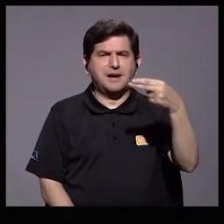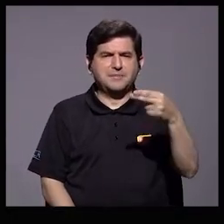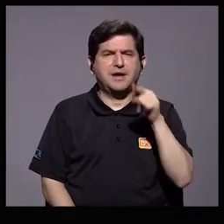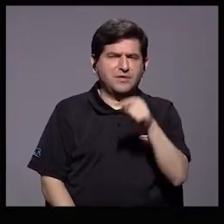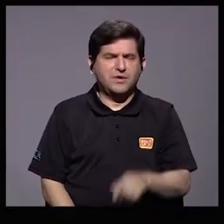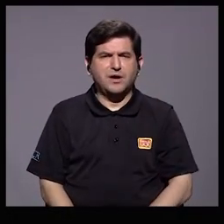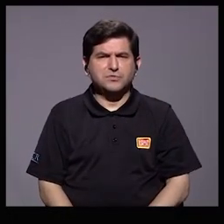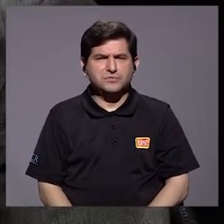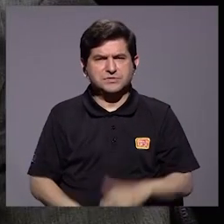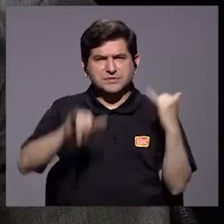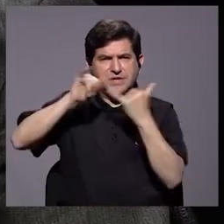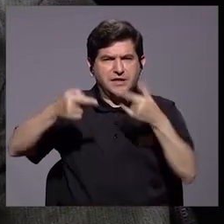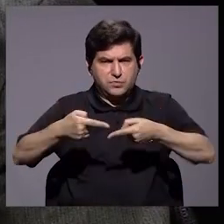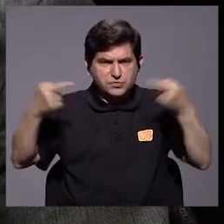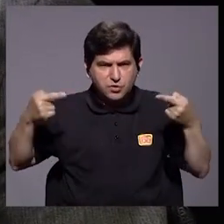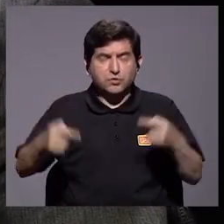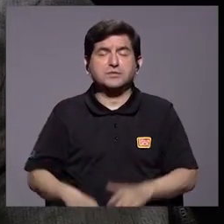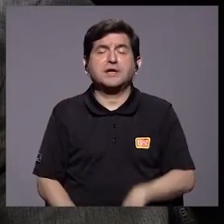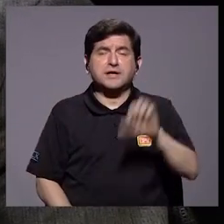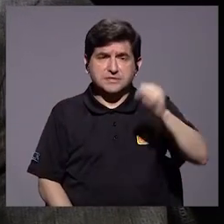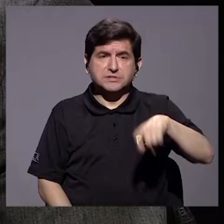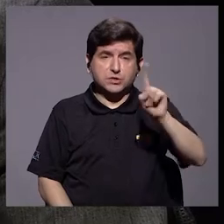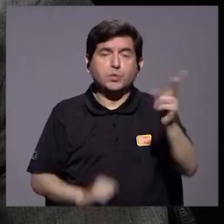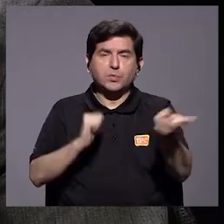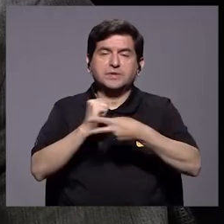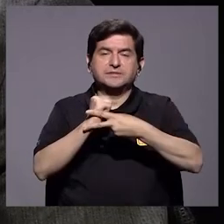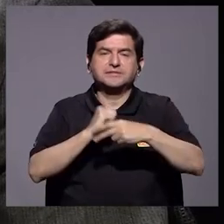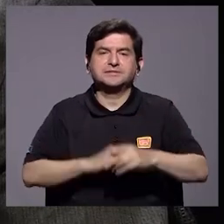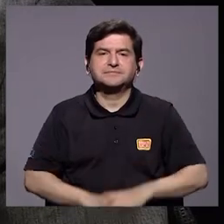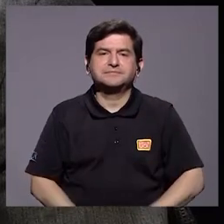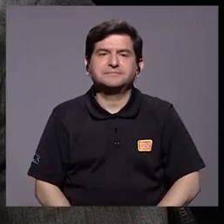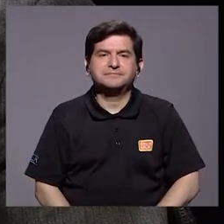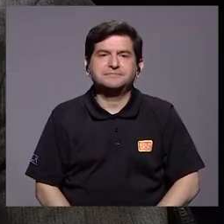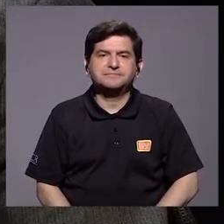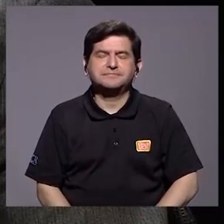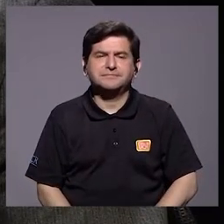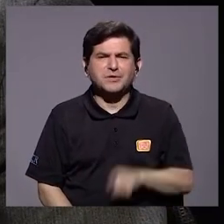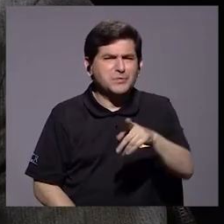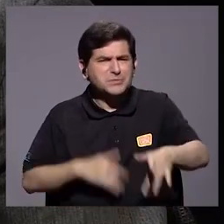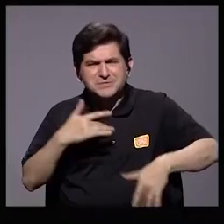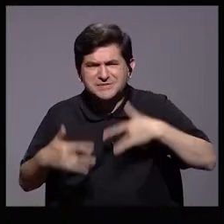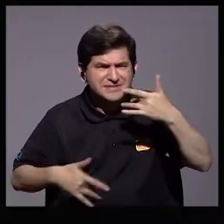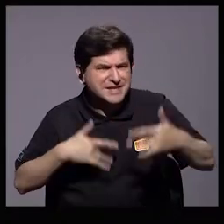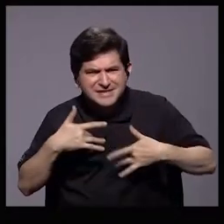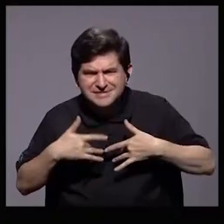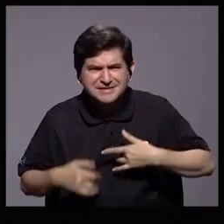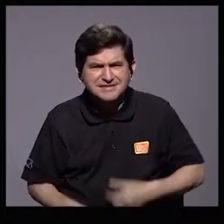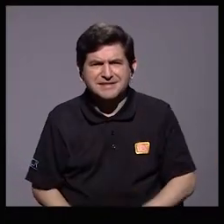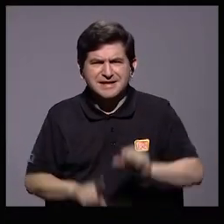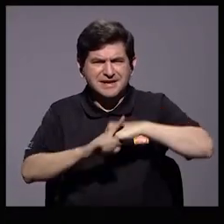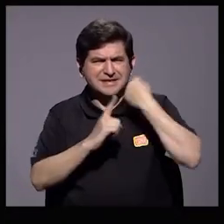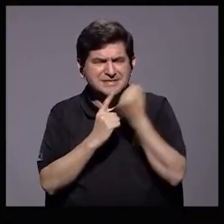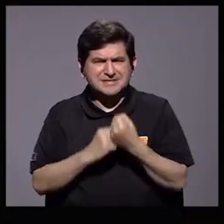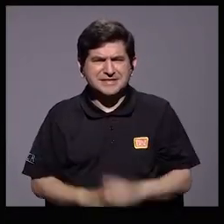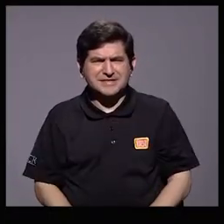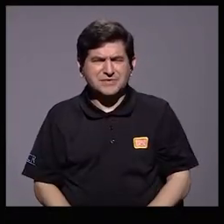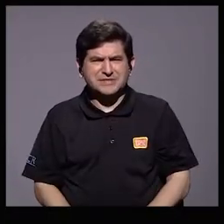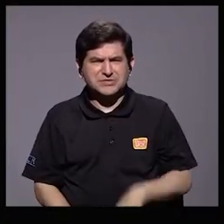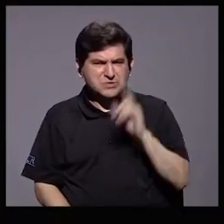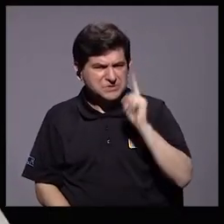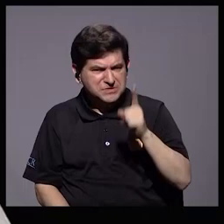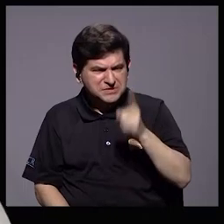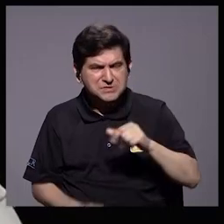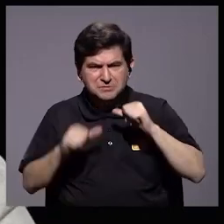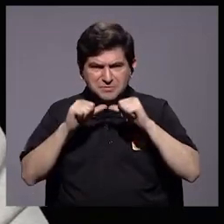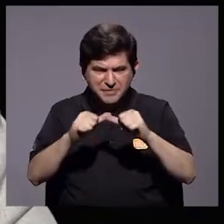querellado si una vez que ha sentido que eso lo ha intimidado amenazado para seguir